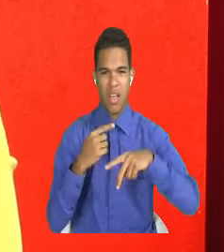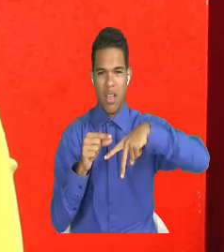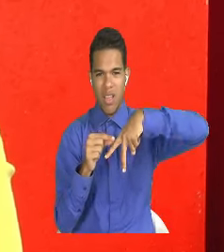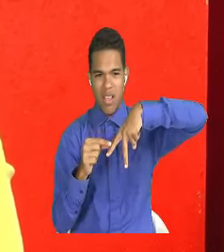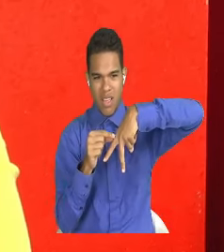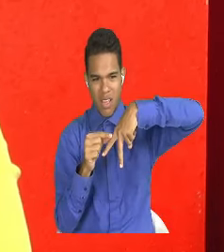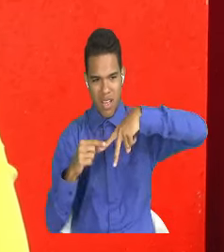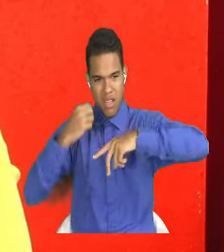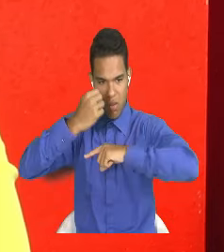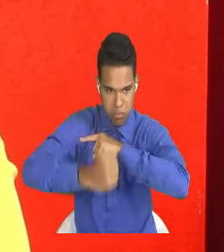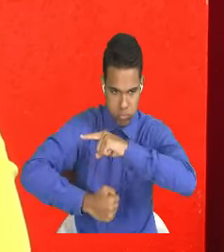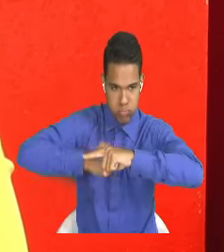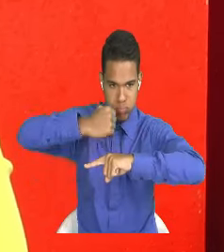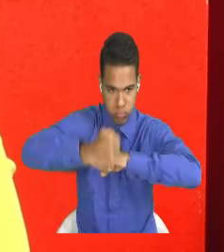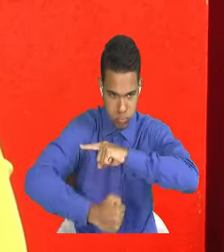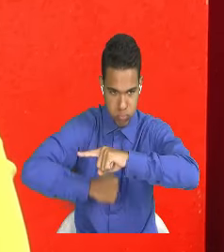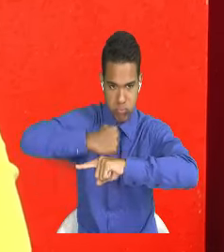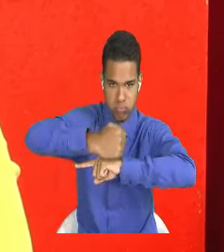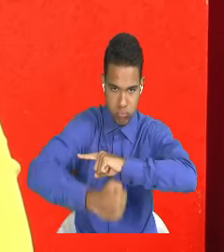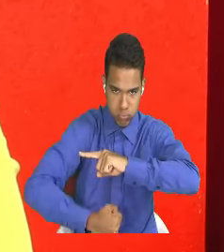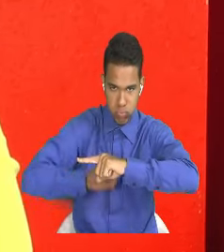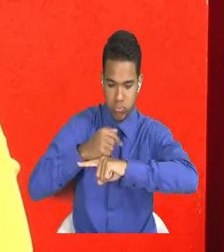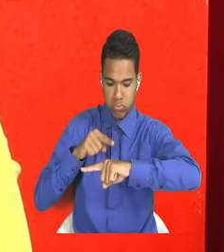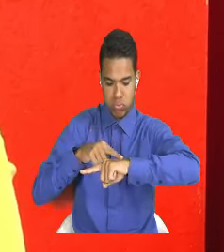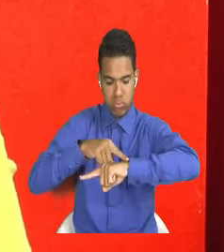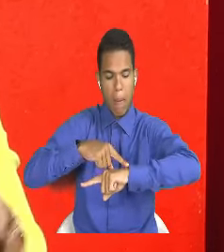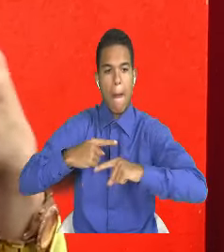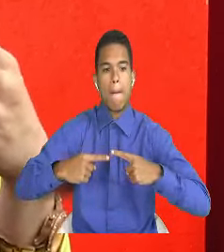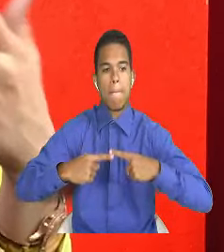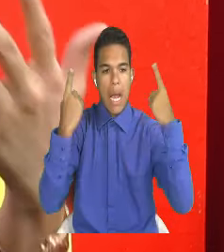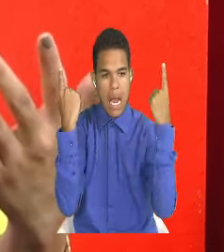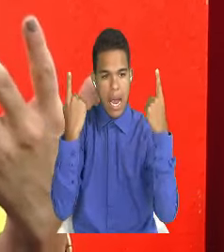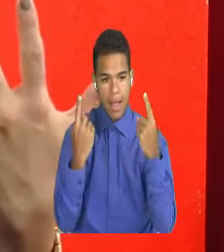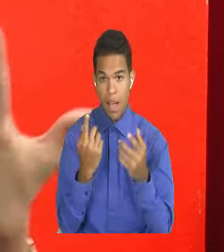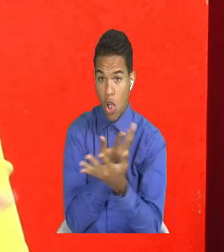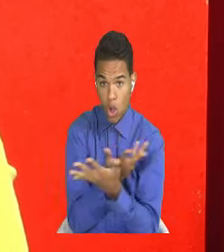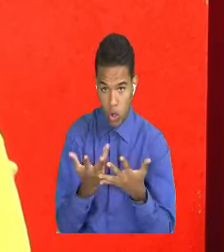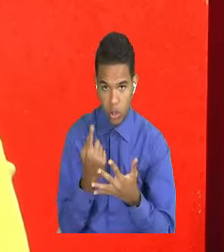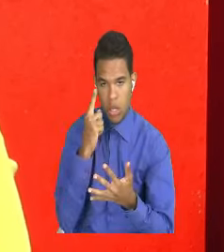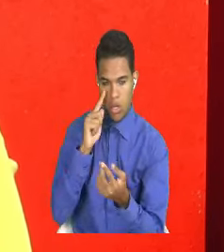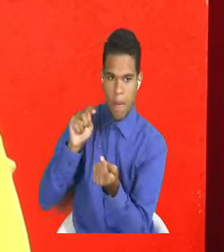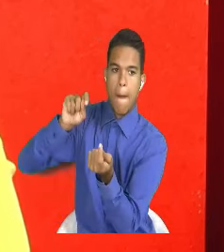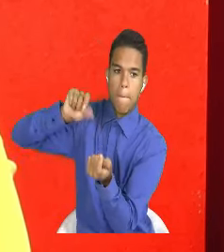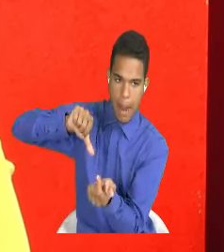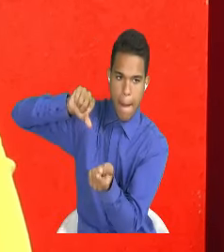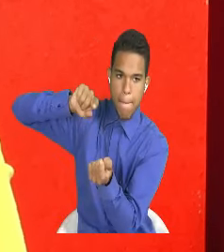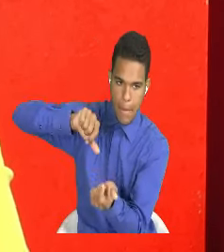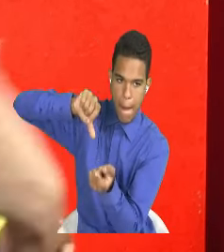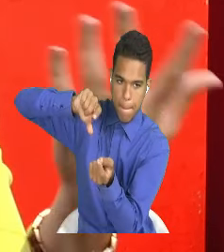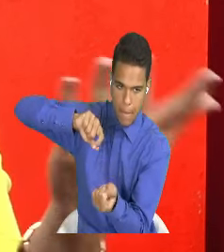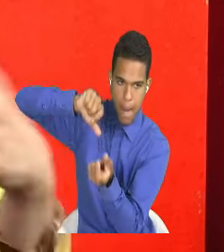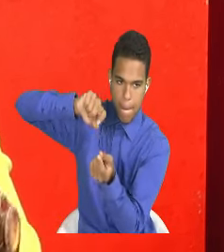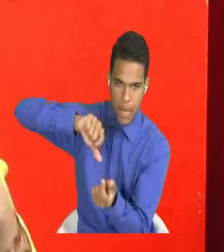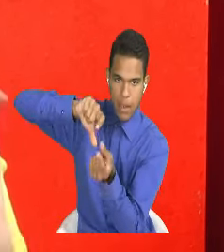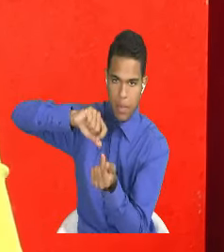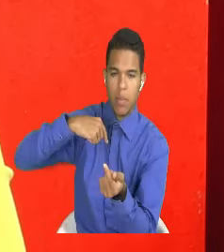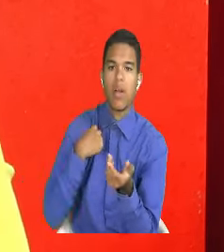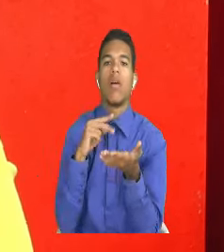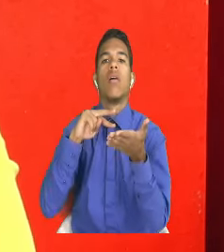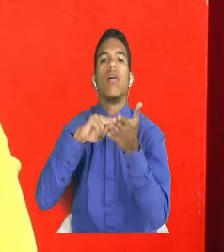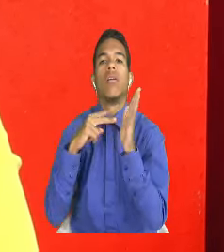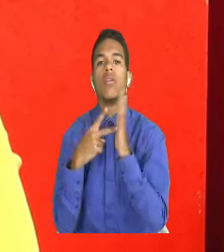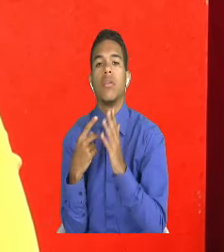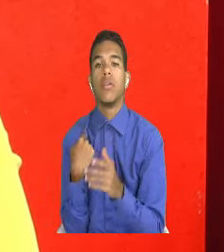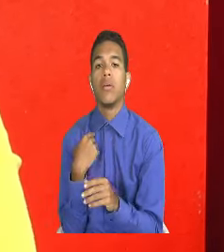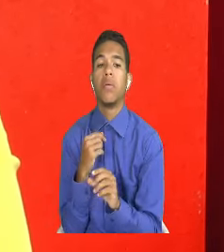que incurrió a raíz del accidente de tránsito. Todas estas acciones se pueden presentar simultáneamente, es decir, una no excluye a la